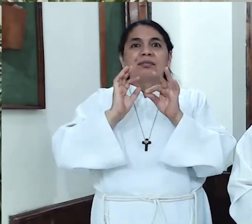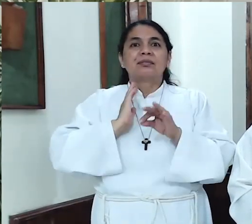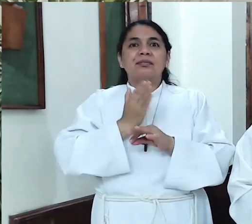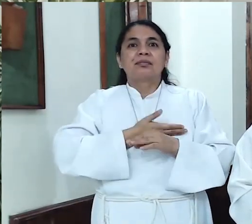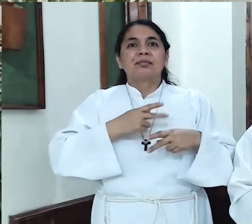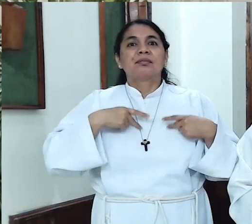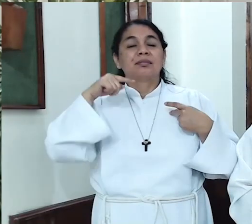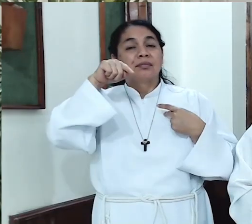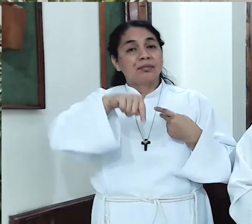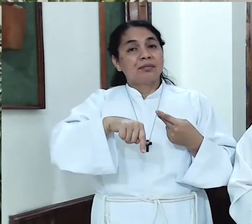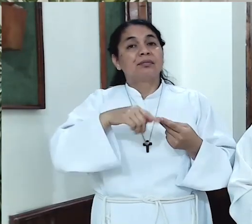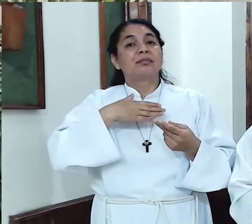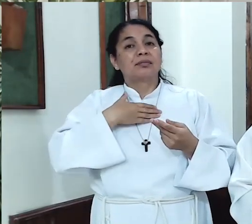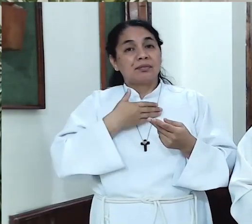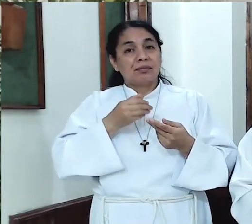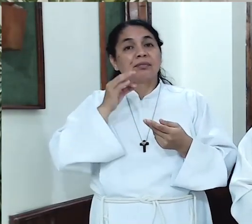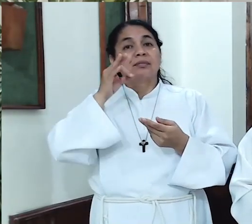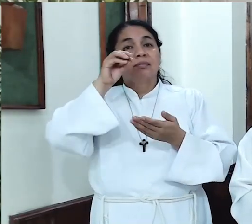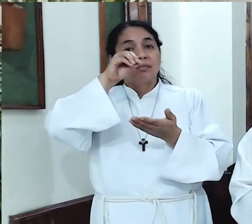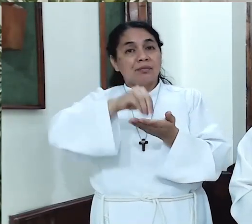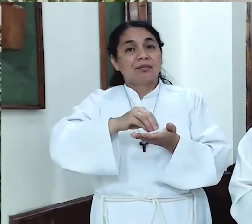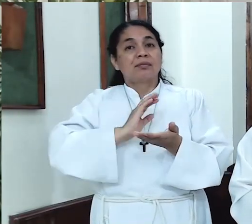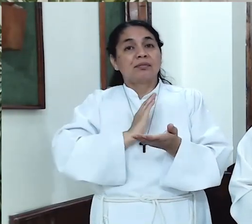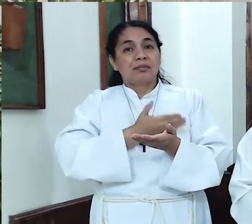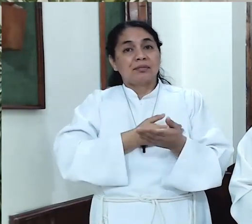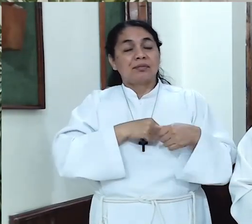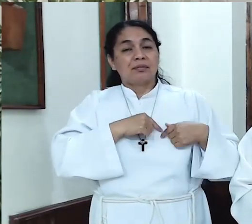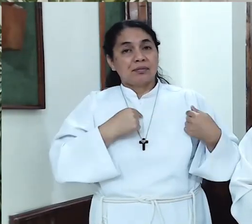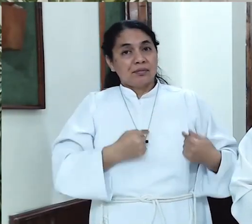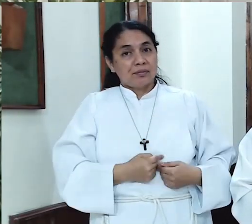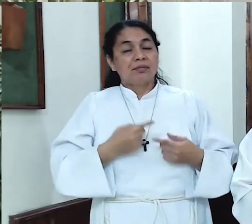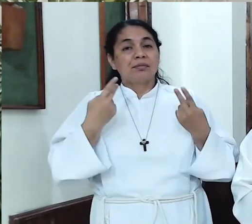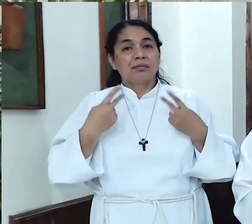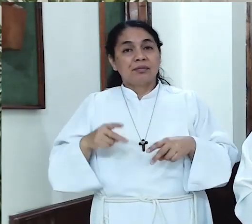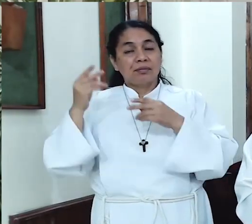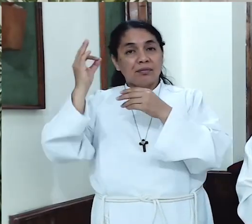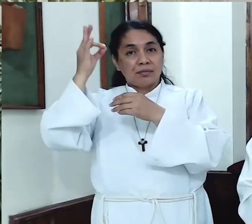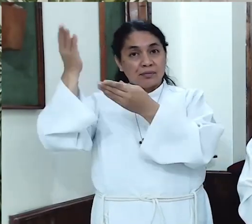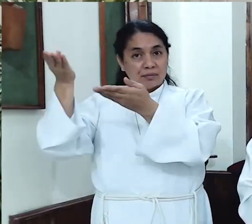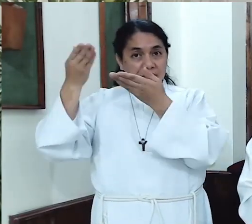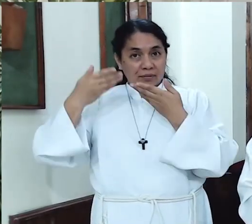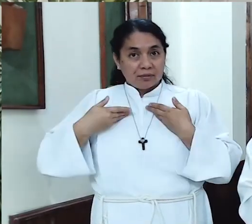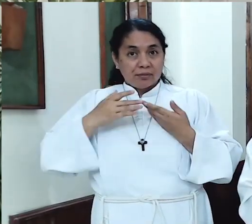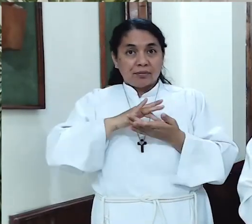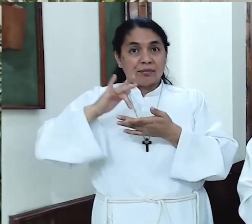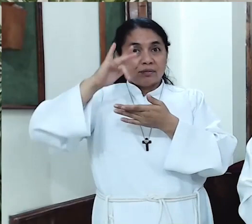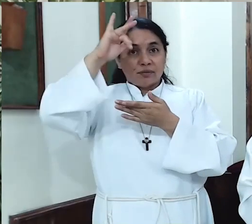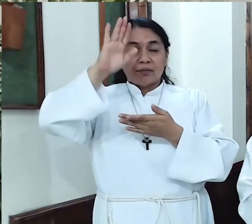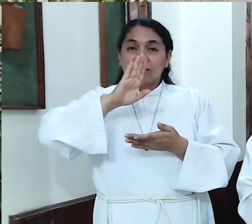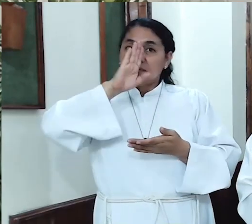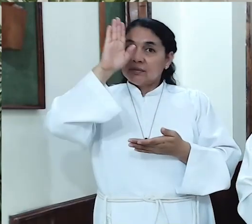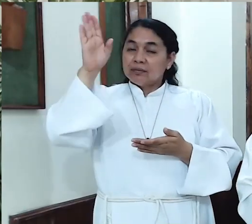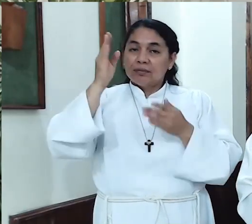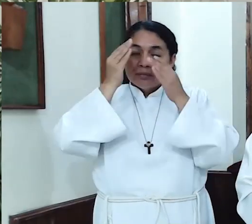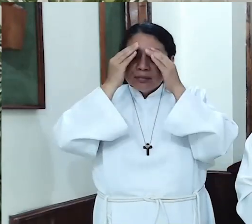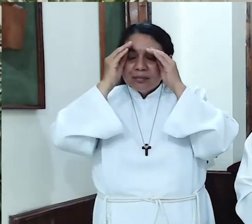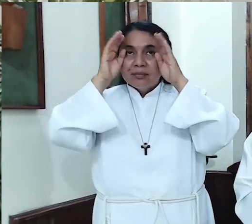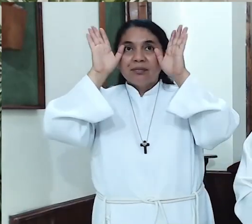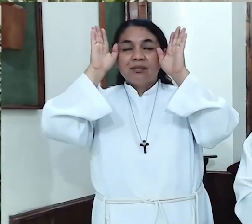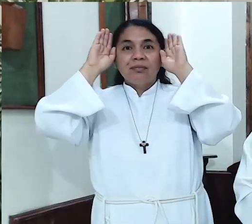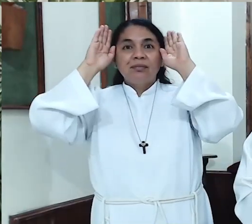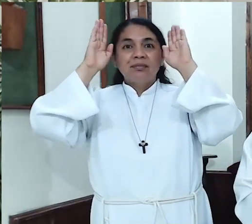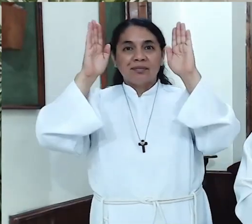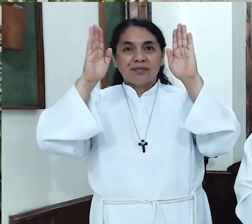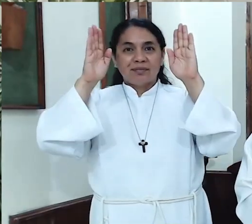estará nuestro corazón. Y también para que nos conceda ese espíritu siempre despierto,